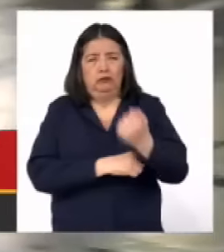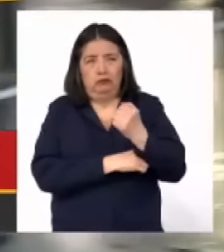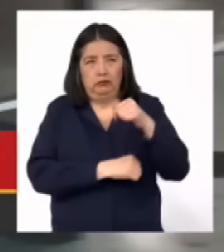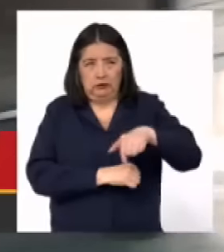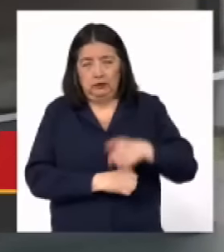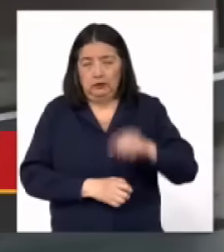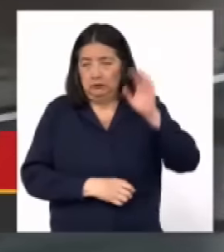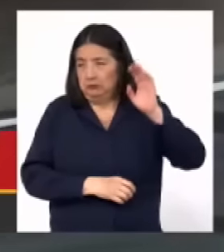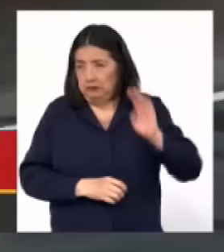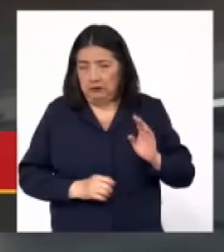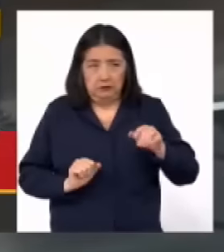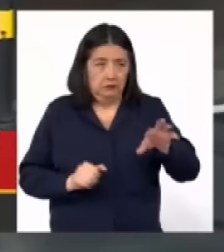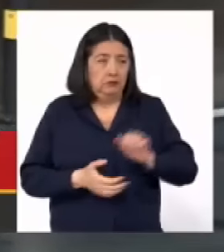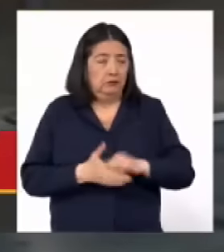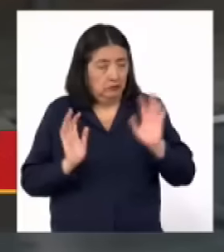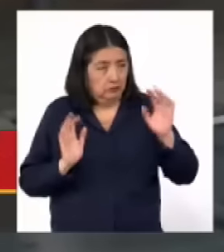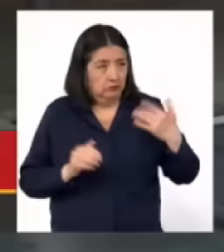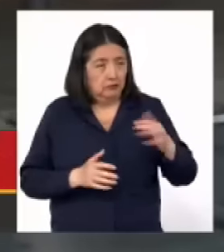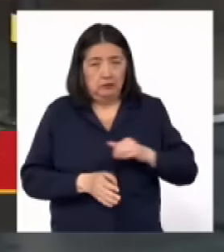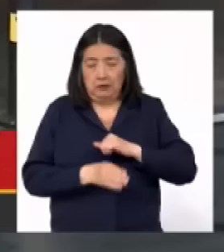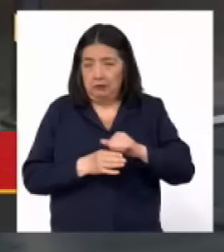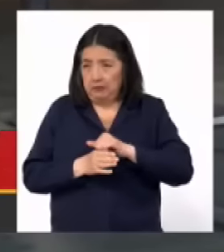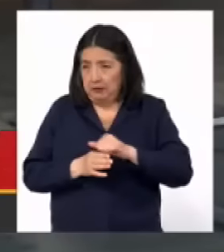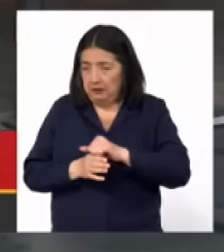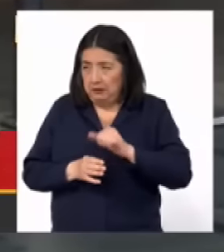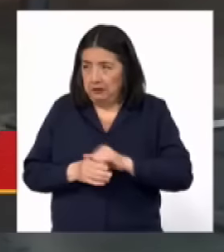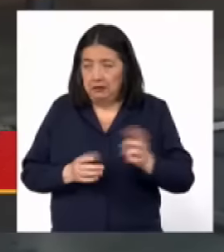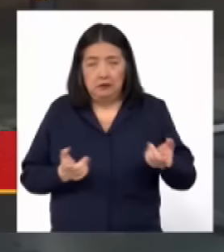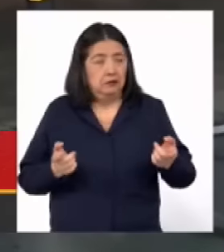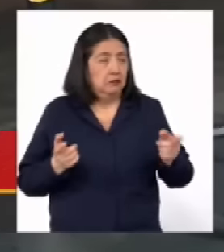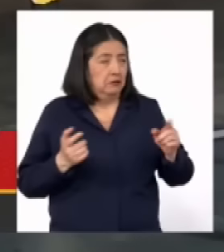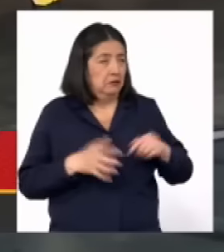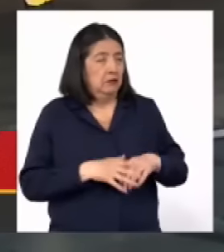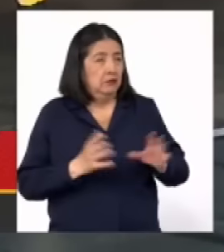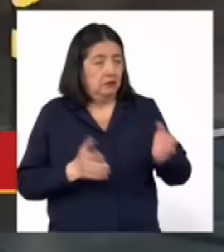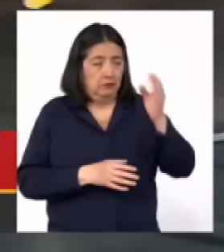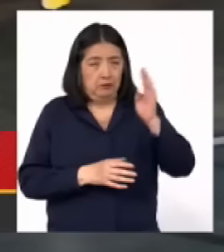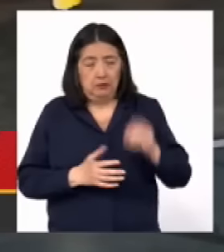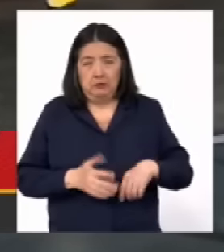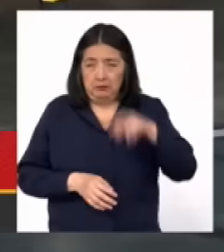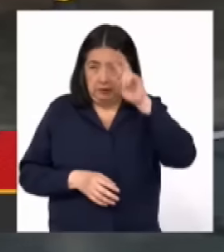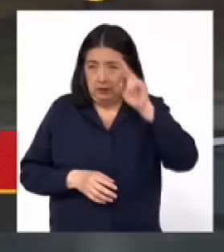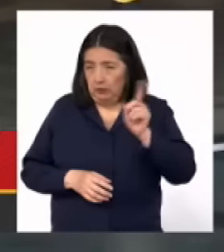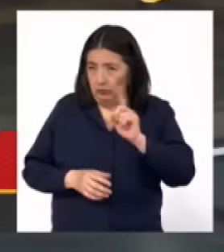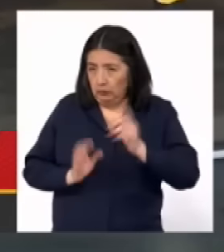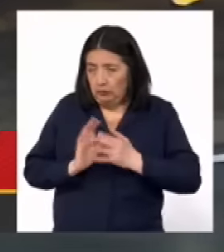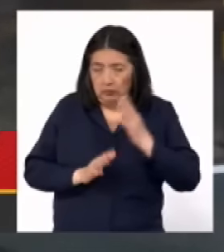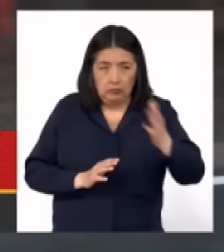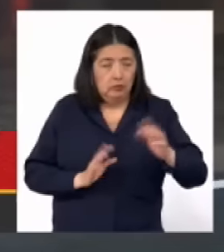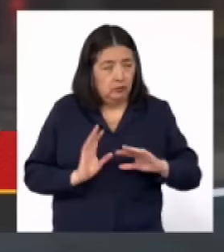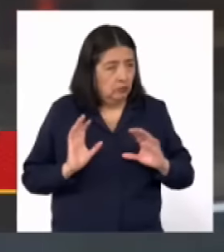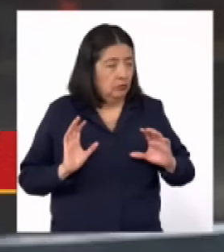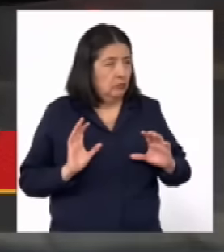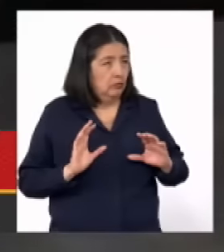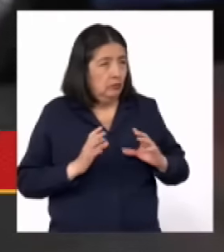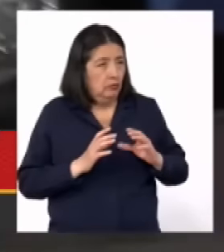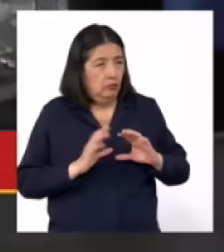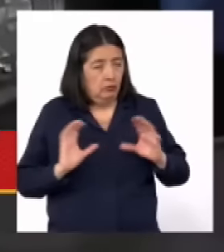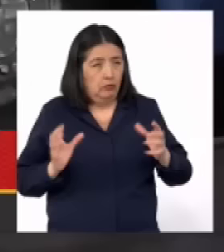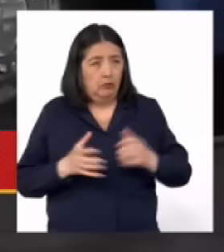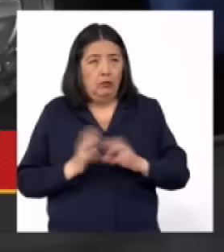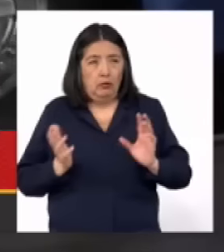en Brasilia, en pleno entrenamiento, reconocimiento de cancha de Brasil, porque Perú no ha hecho ese reconocimiento. Es más, los